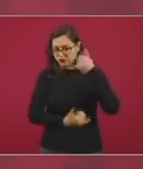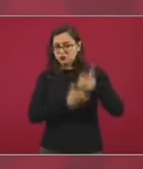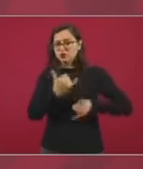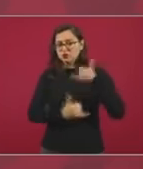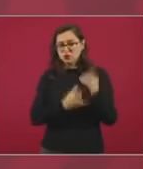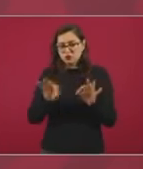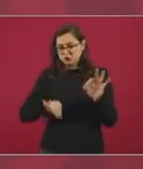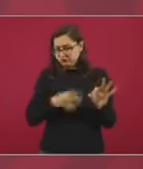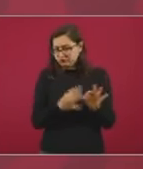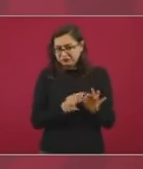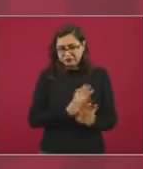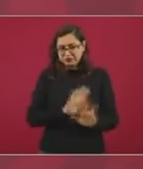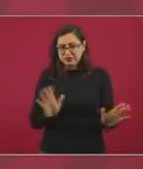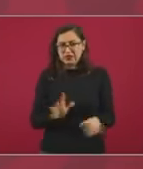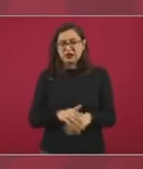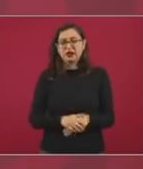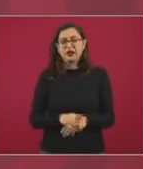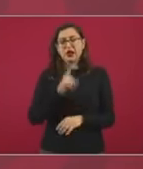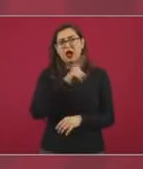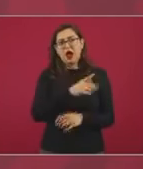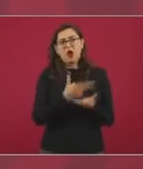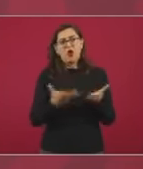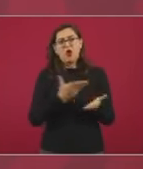de los Dodgers,